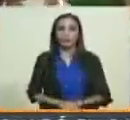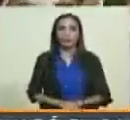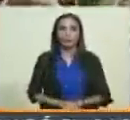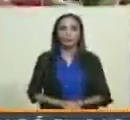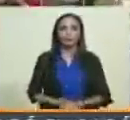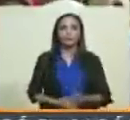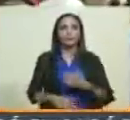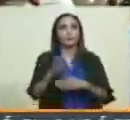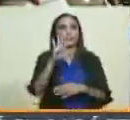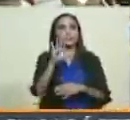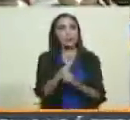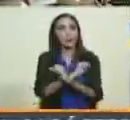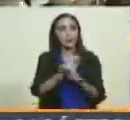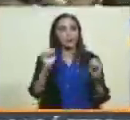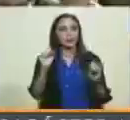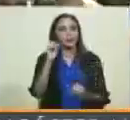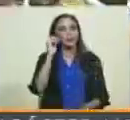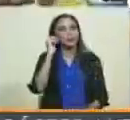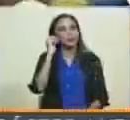5 de la mañana.